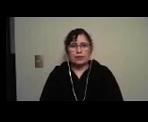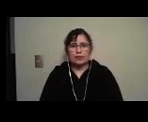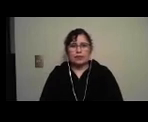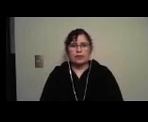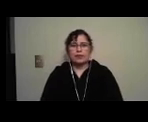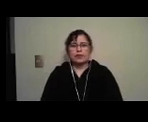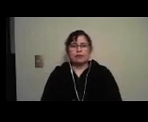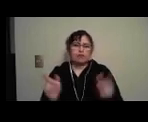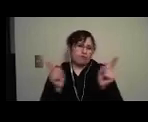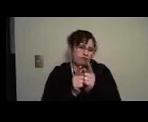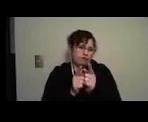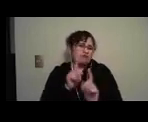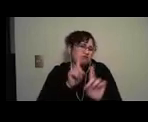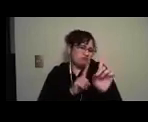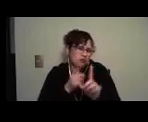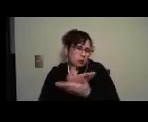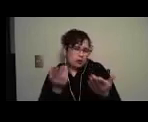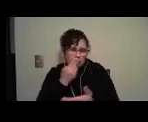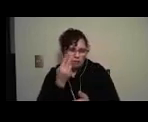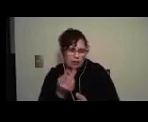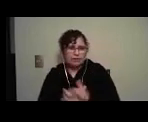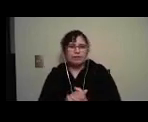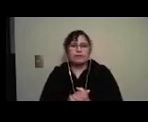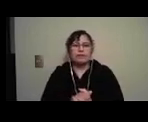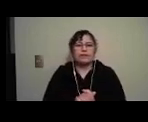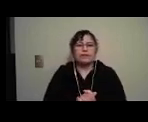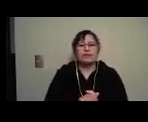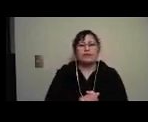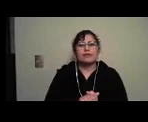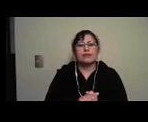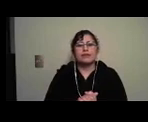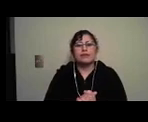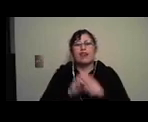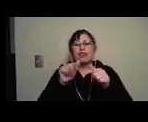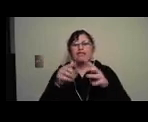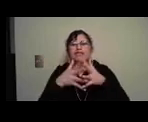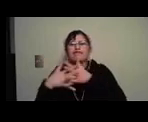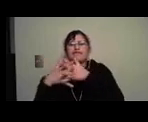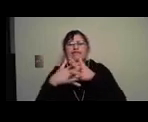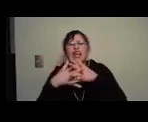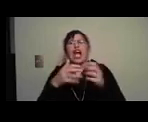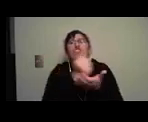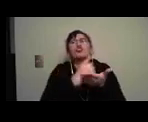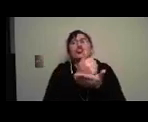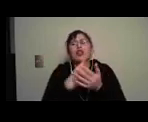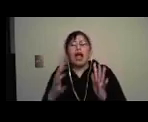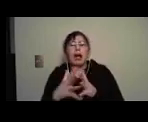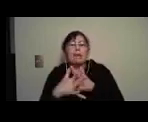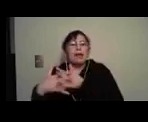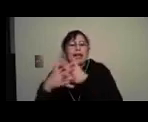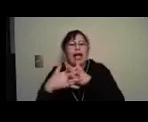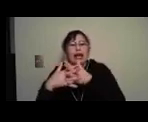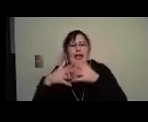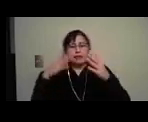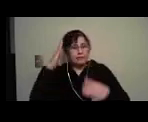Brevemente, ¿cierto? Traje esto que es de la Asociación Americana de Psiquiatría, que es del Manual de Diagnóstico